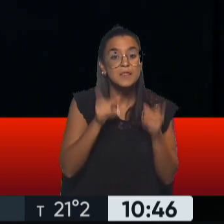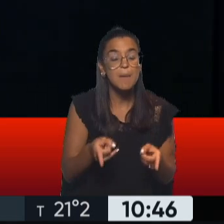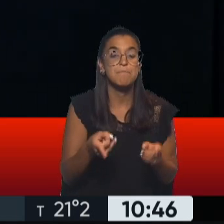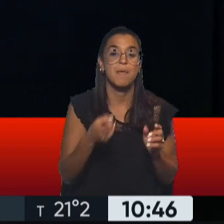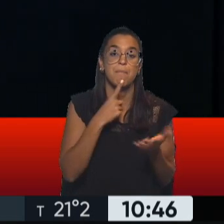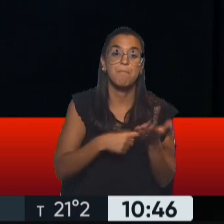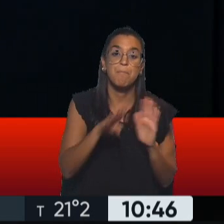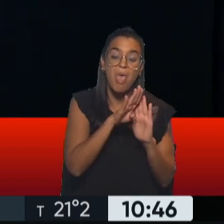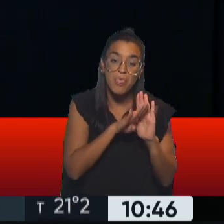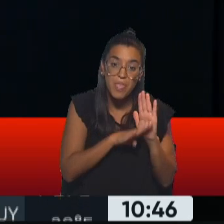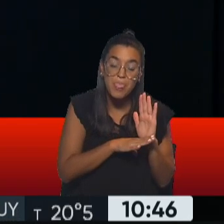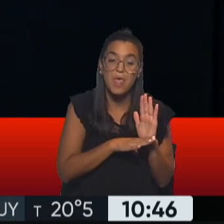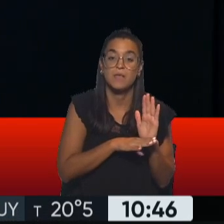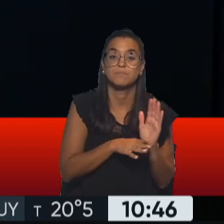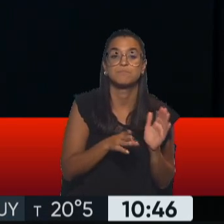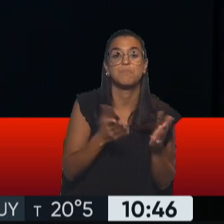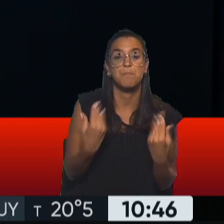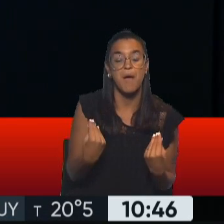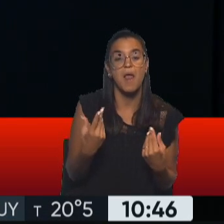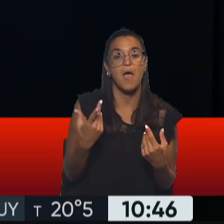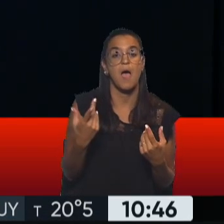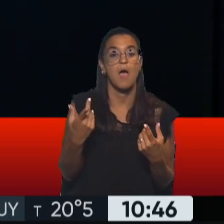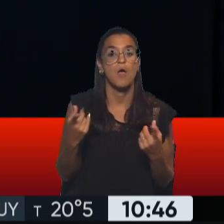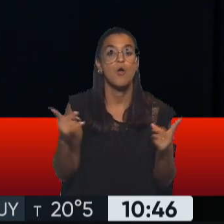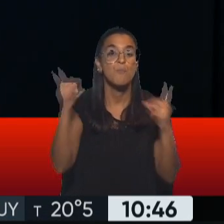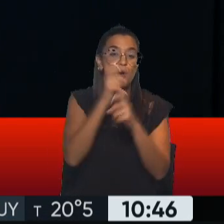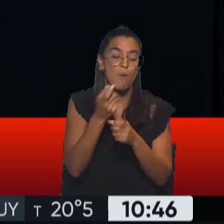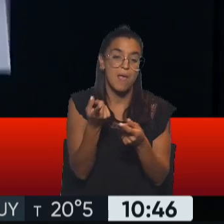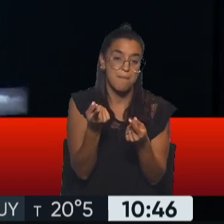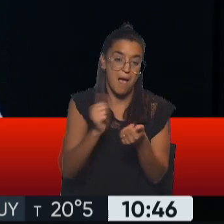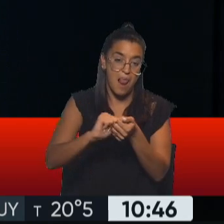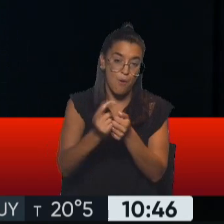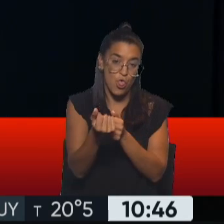de medidas para atacar los problemas de lavado de dinero.